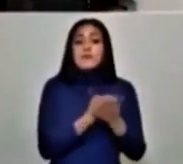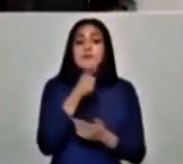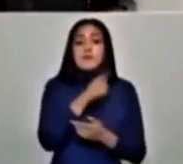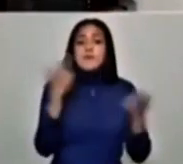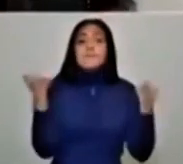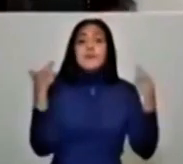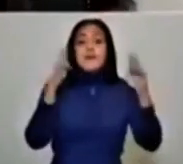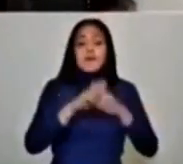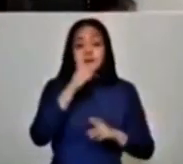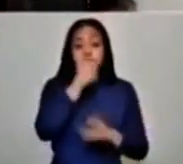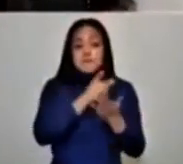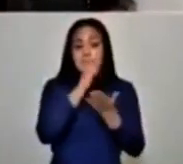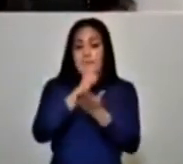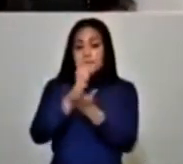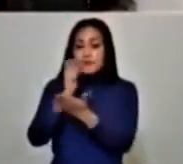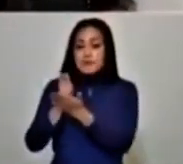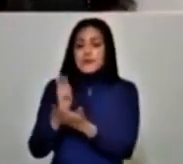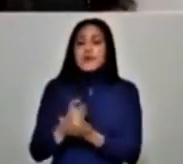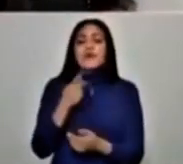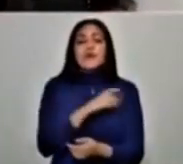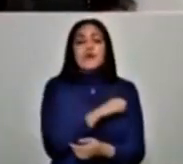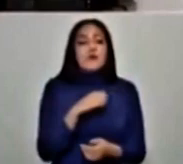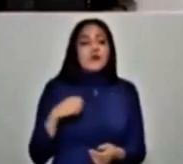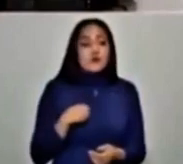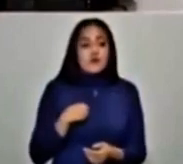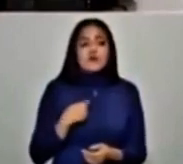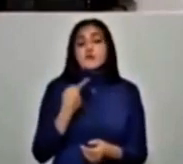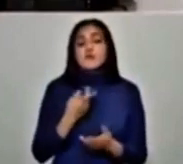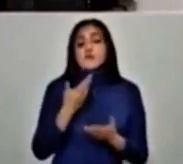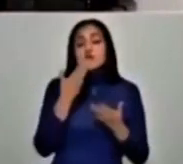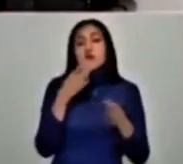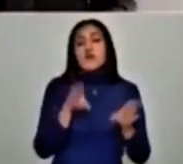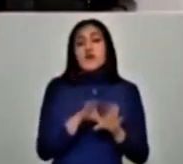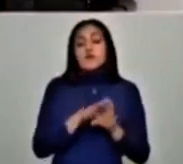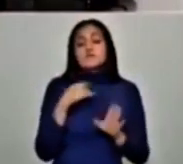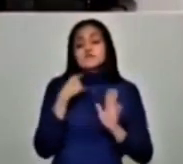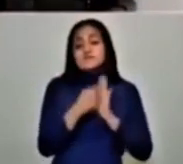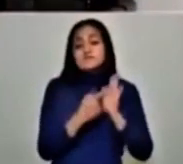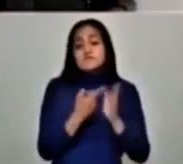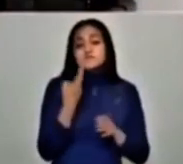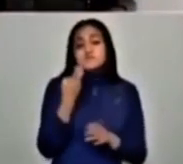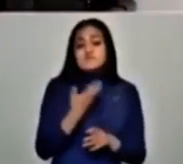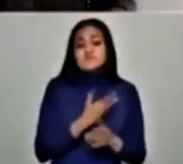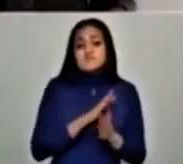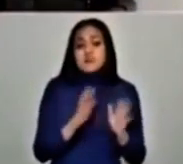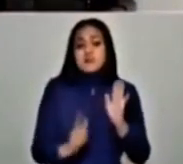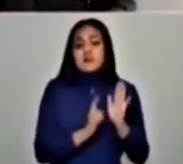magisterio en obligaciones que son irreductibles, que son los compromisos contractuales.